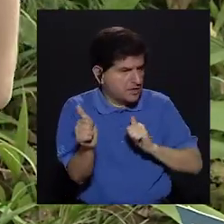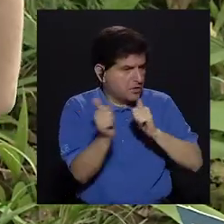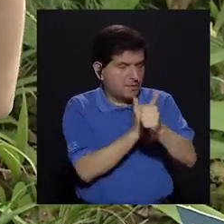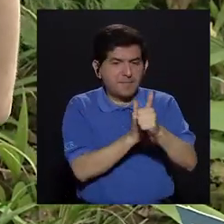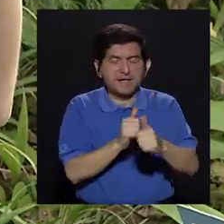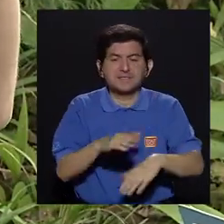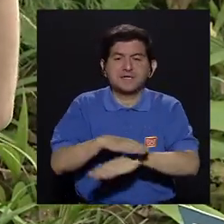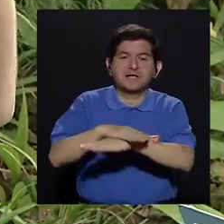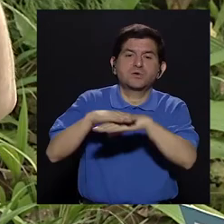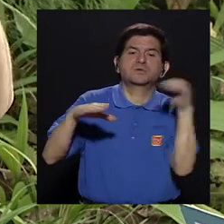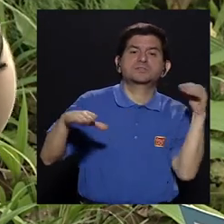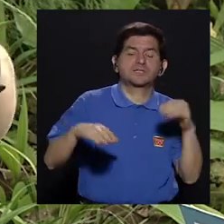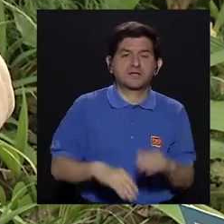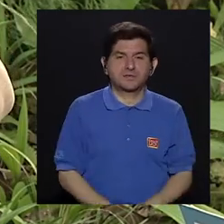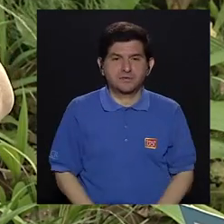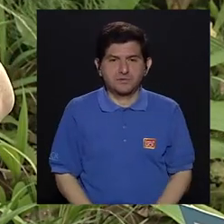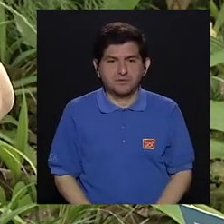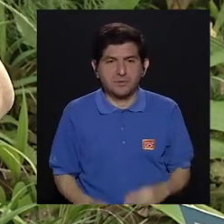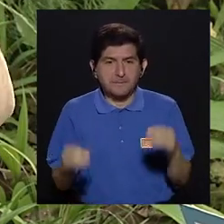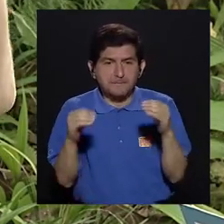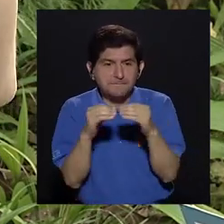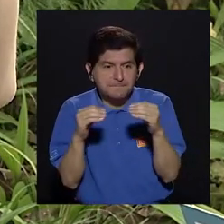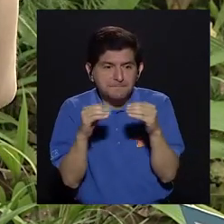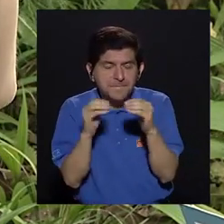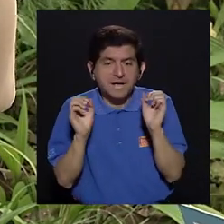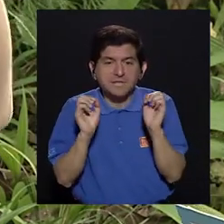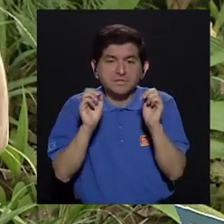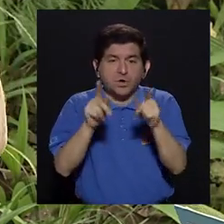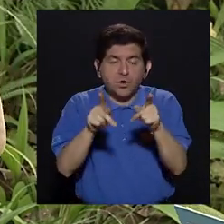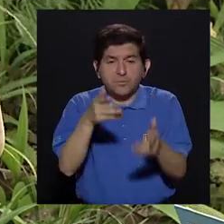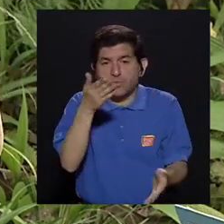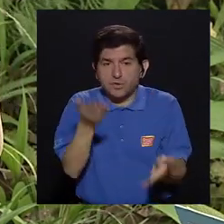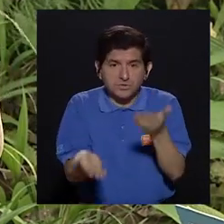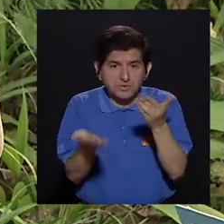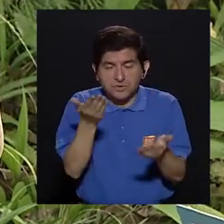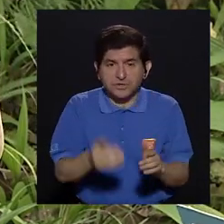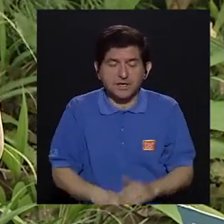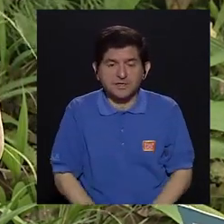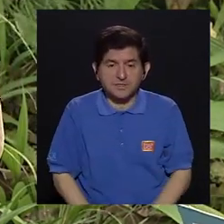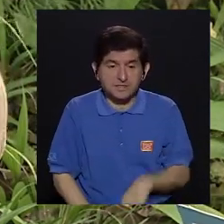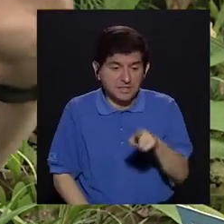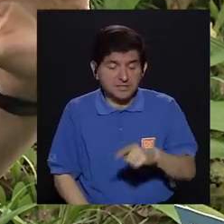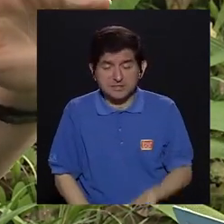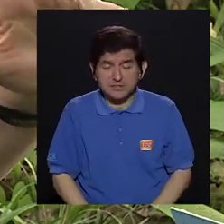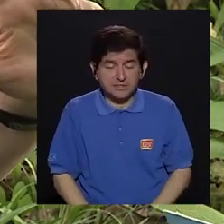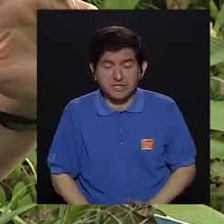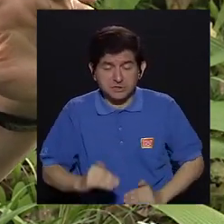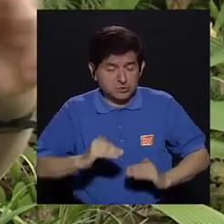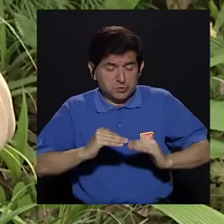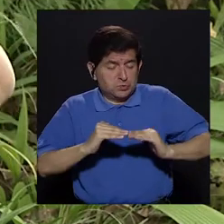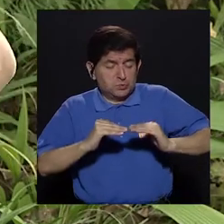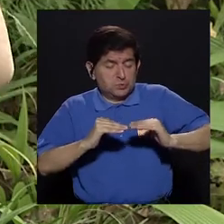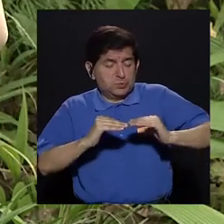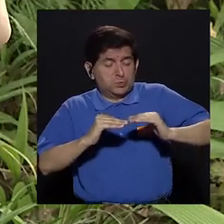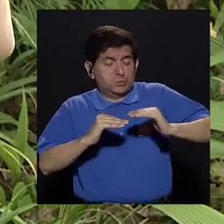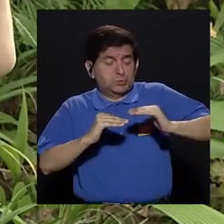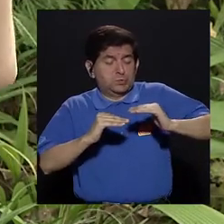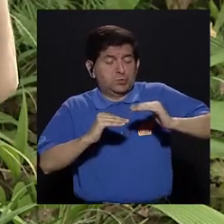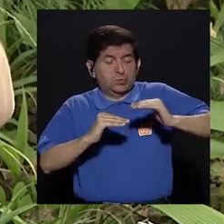sobrepasa la externa. Entonces hay mucha más posibilidad de que si está demasiado cargada de